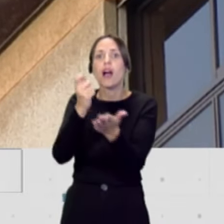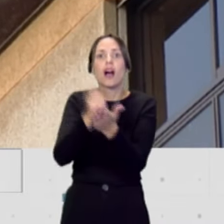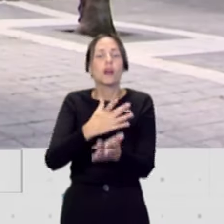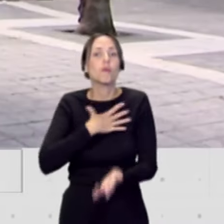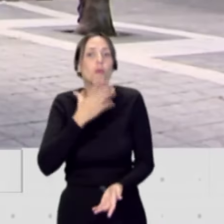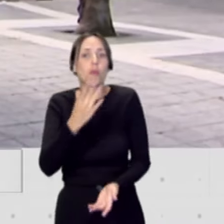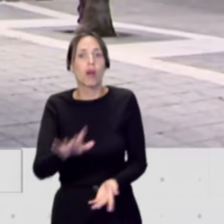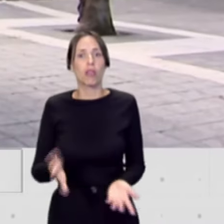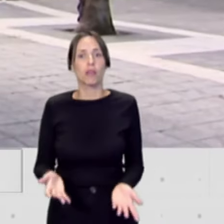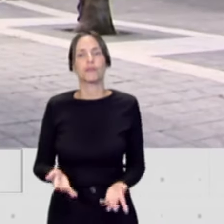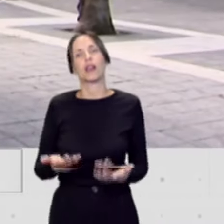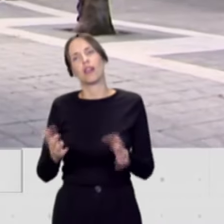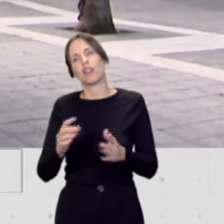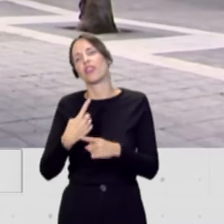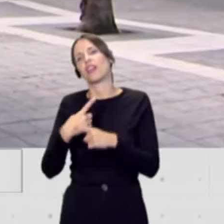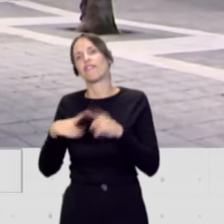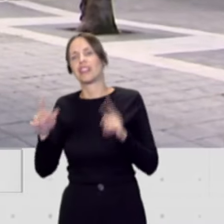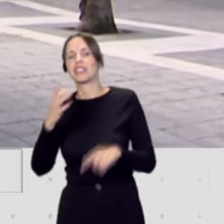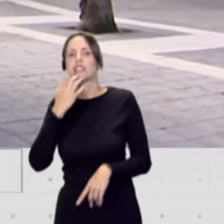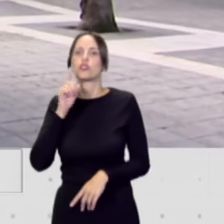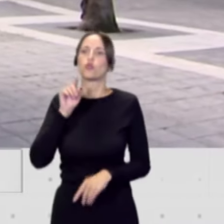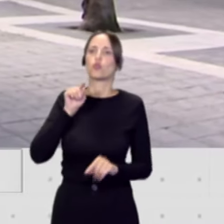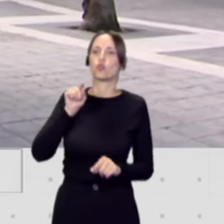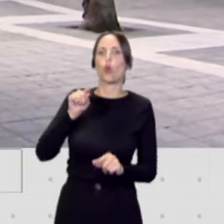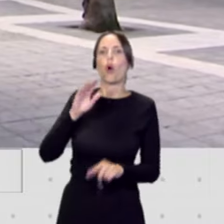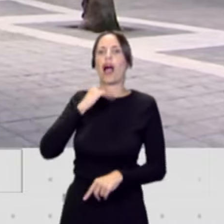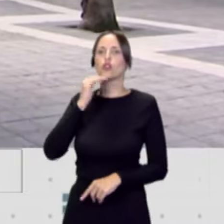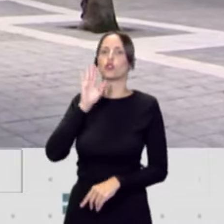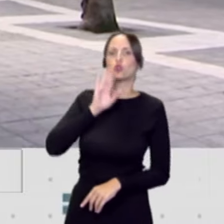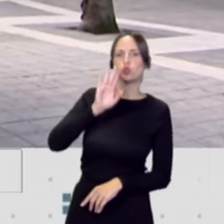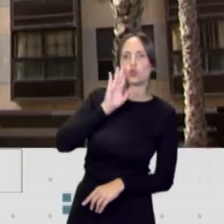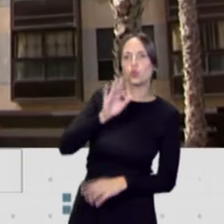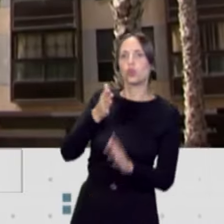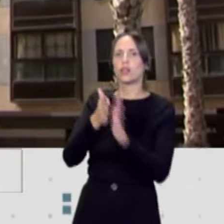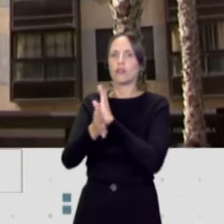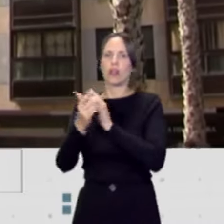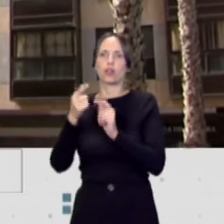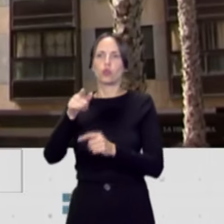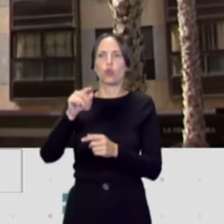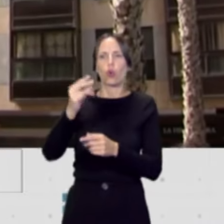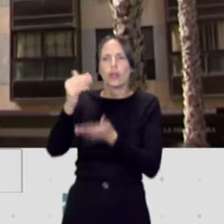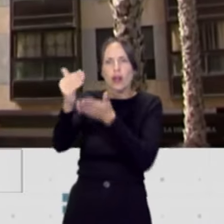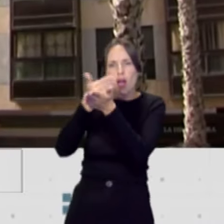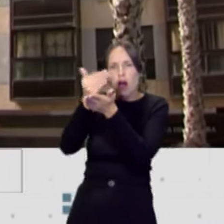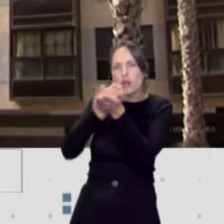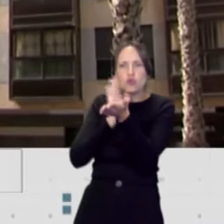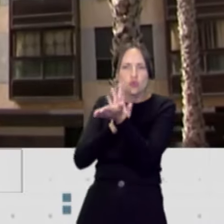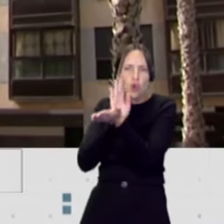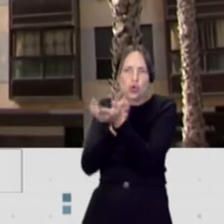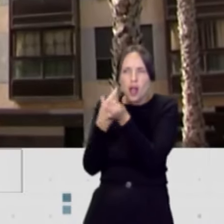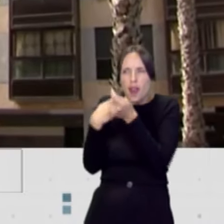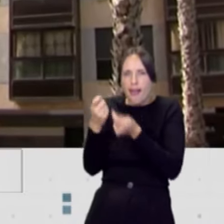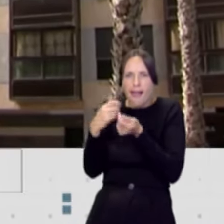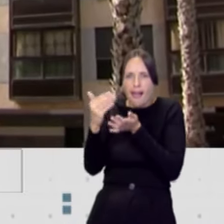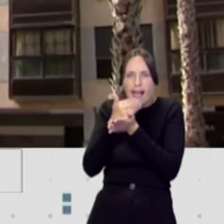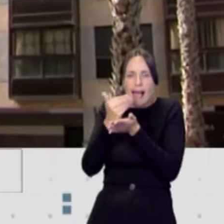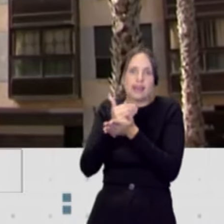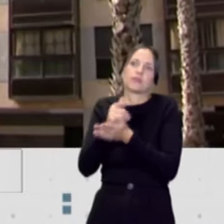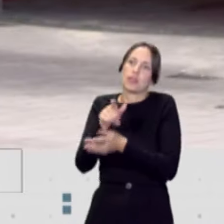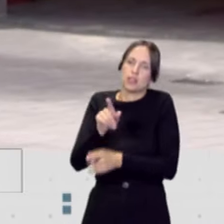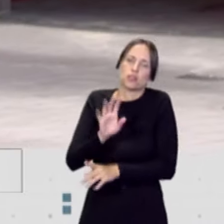otra cosa es que tengas un fondo buitre que lo que quieren es pues hacer especulación y hacer negocio, y son quizás los que